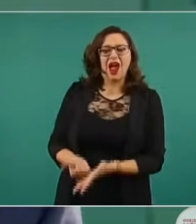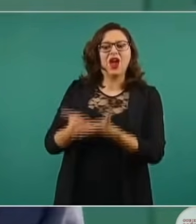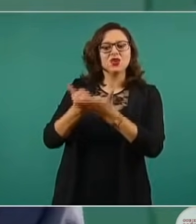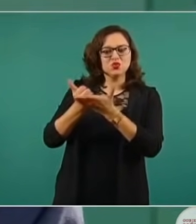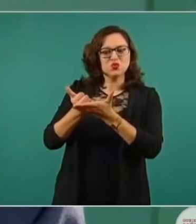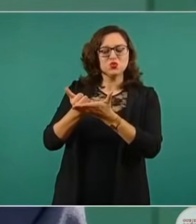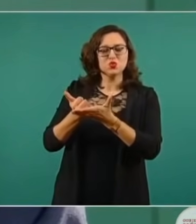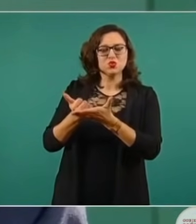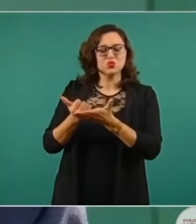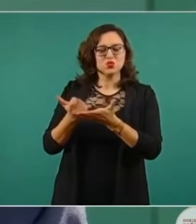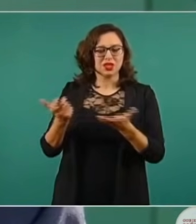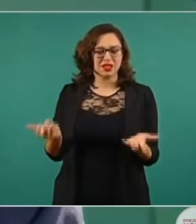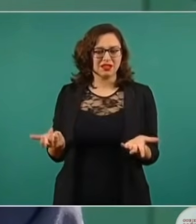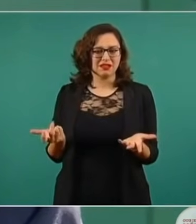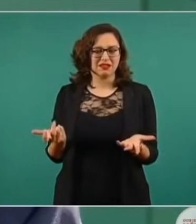formen